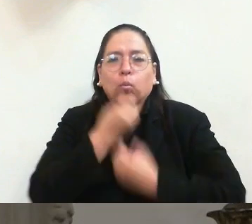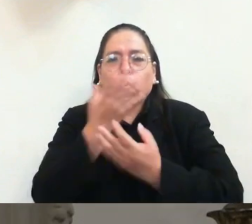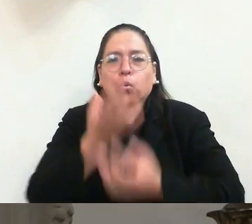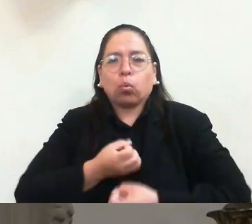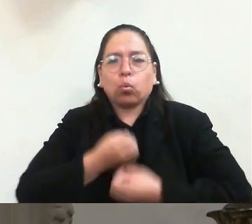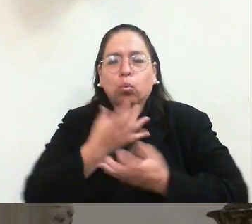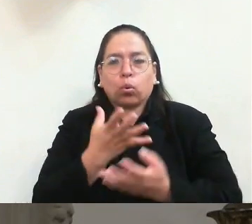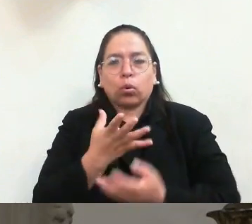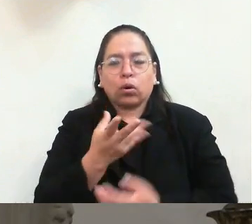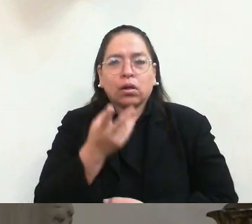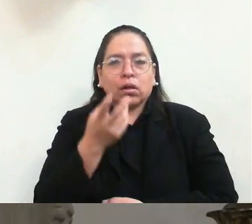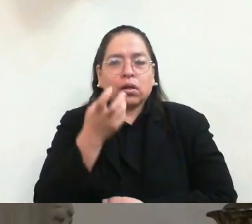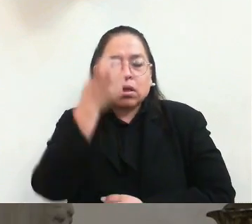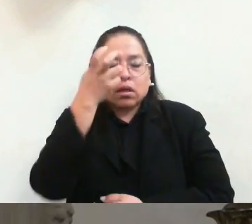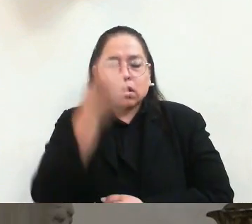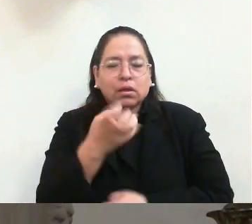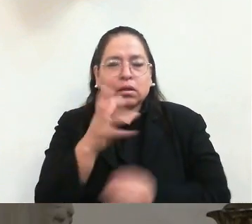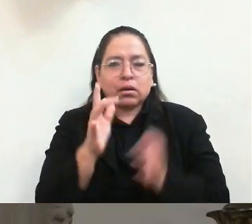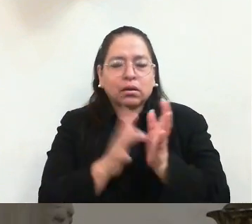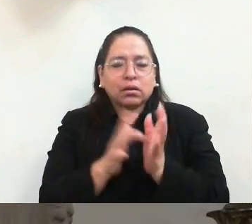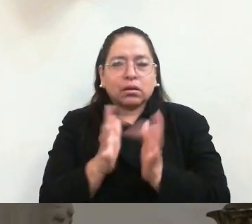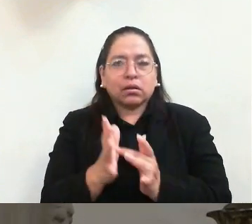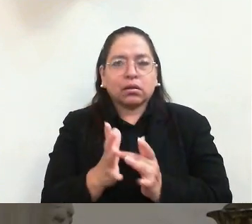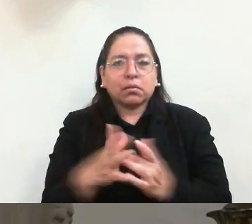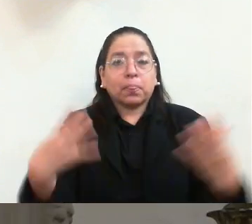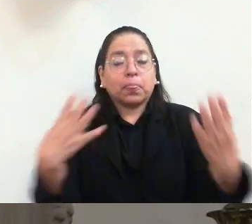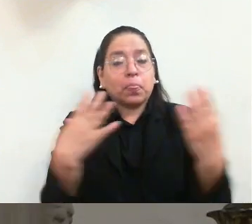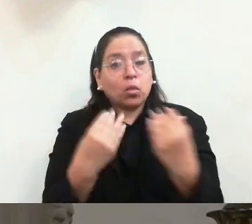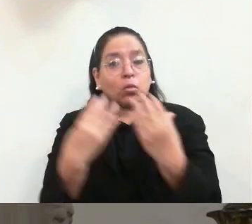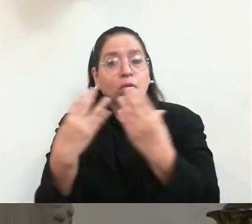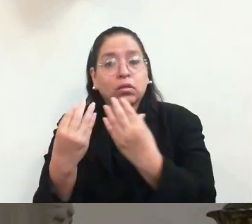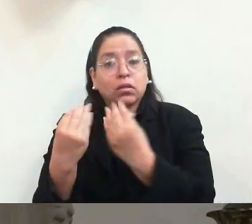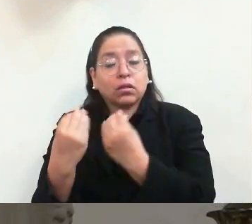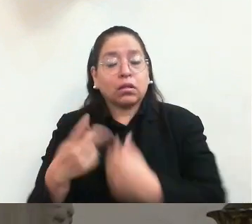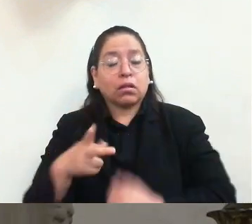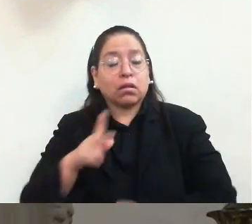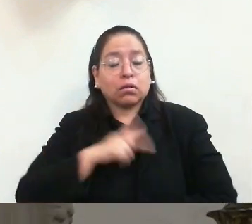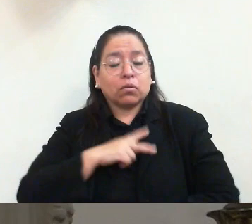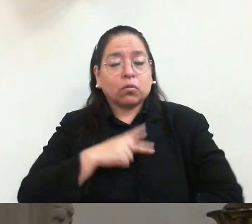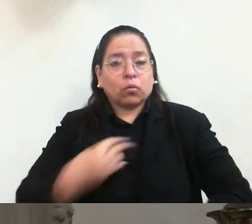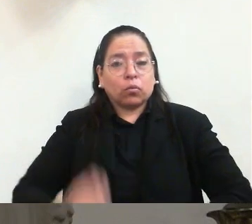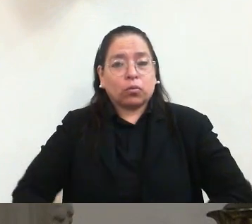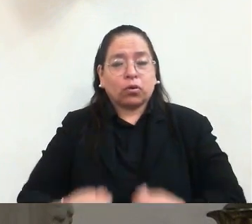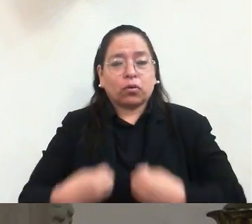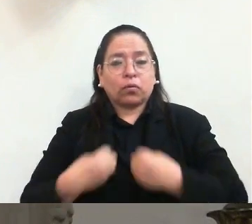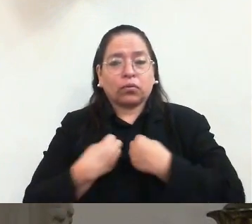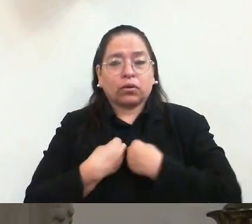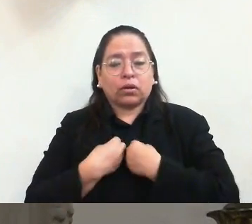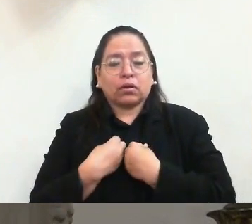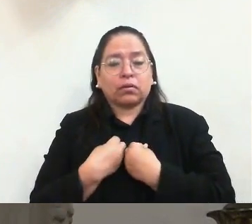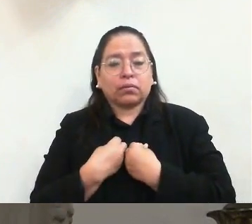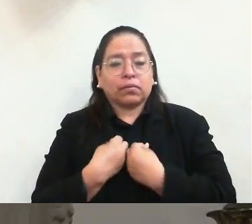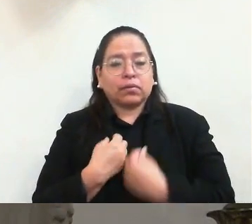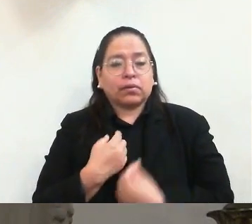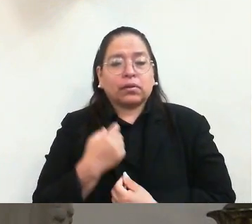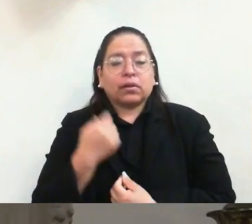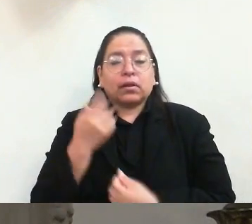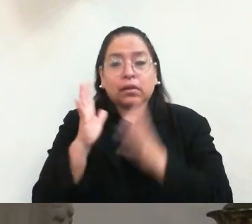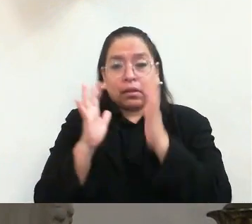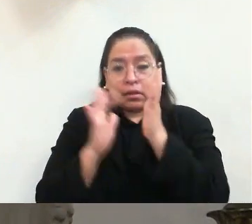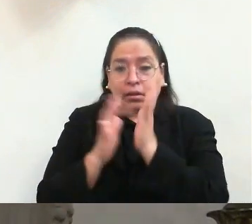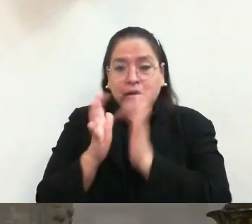ilumina también nuestras vidas él es verdadero hombre